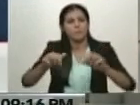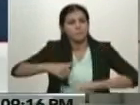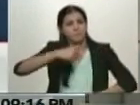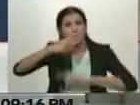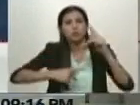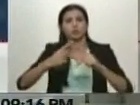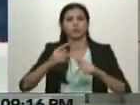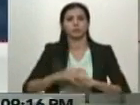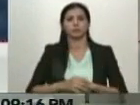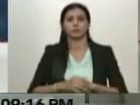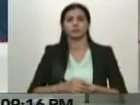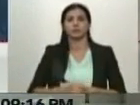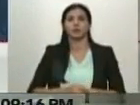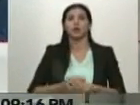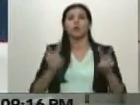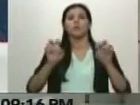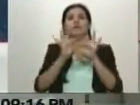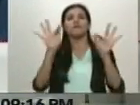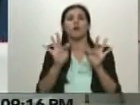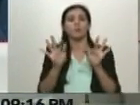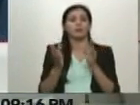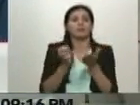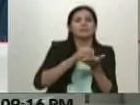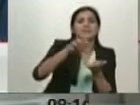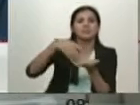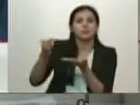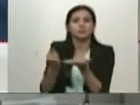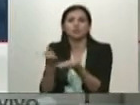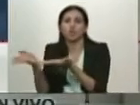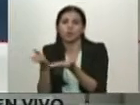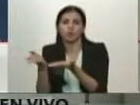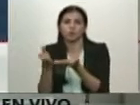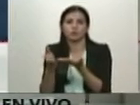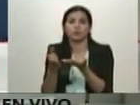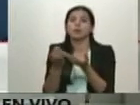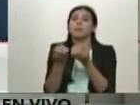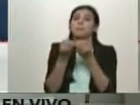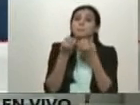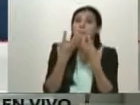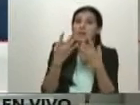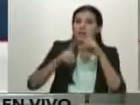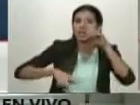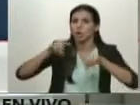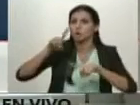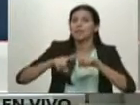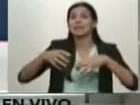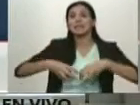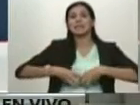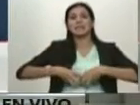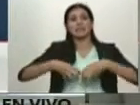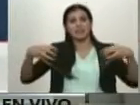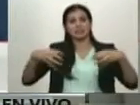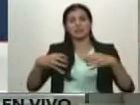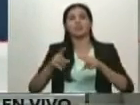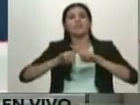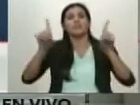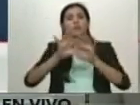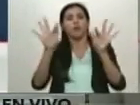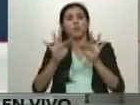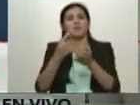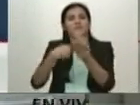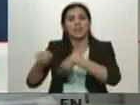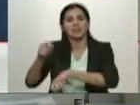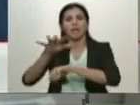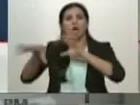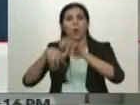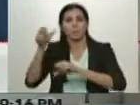un nuevo sistema distributivo de bienes, servicios y riquezas, con un nuevo sistema comercializador